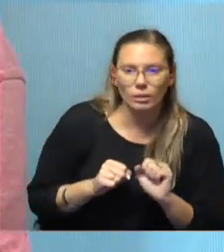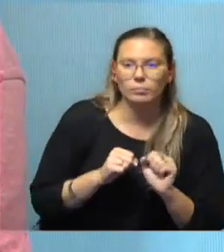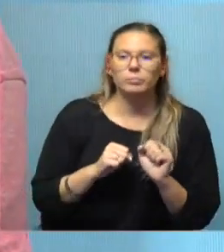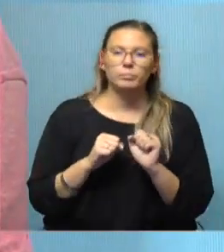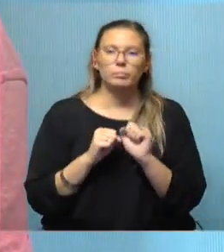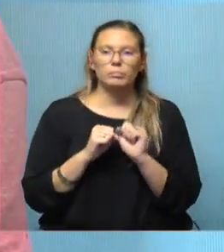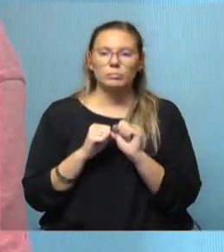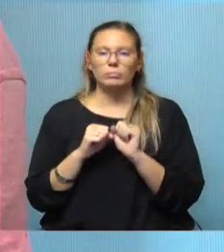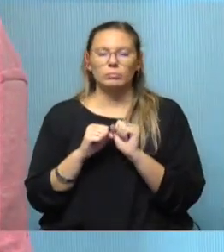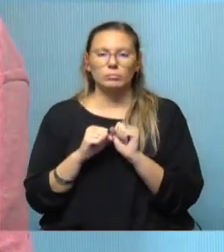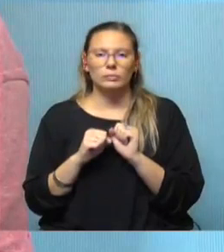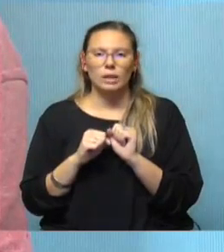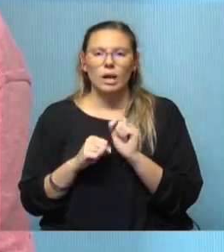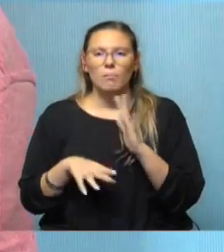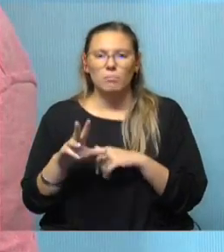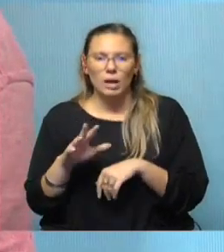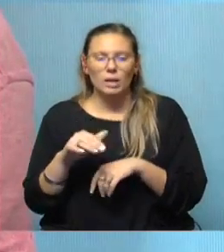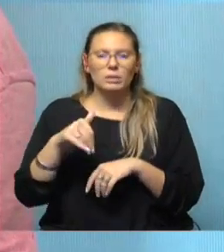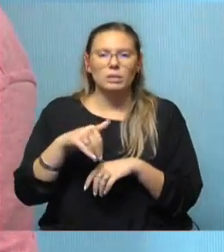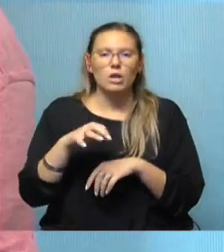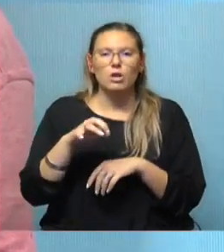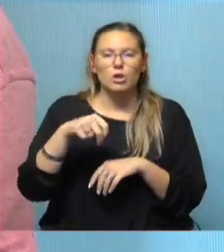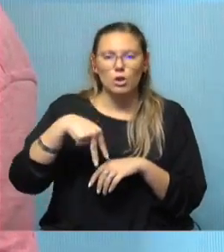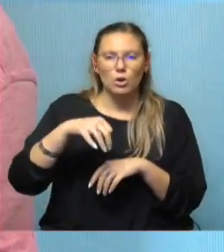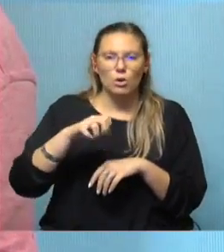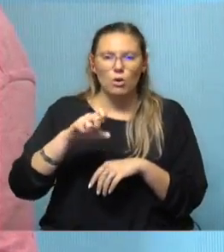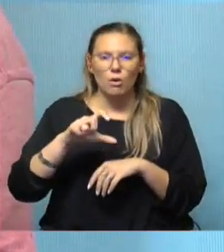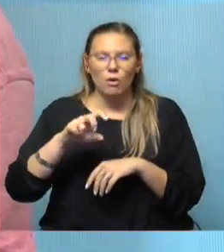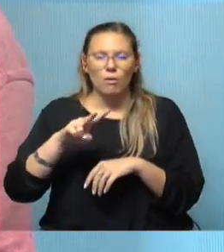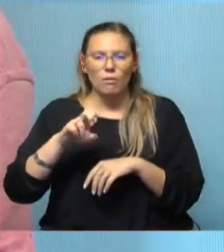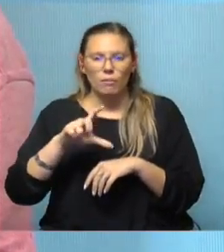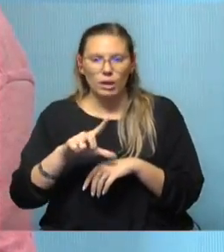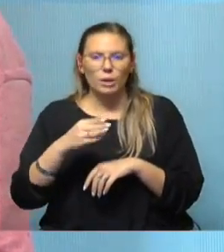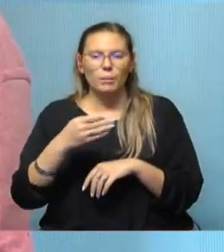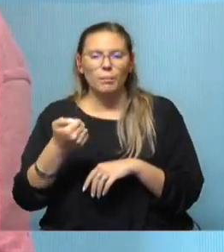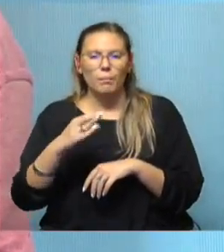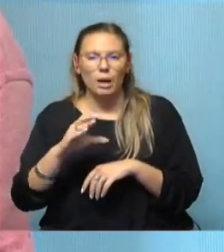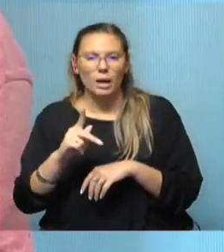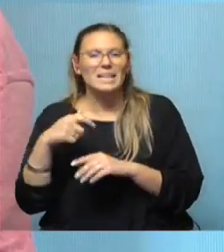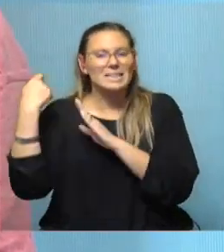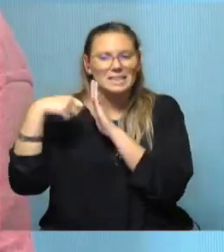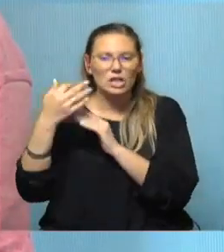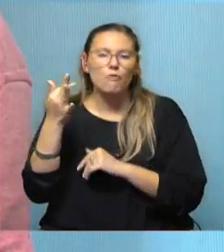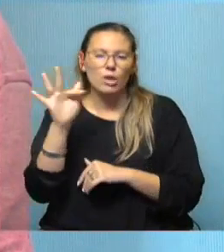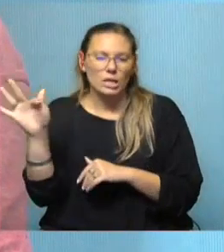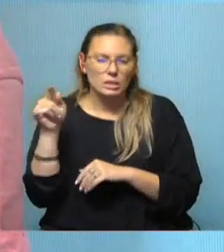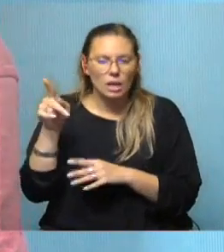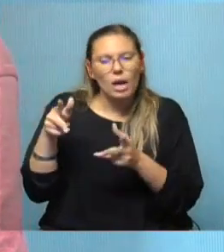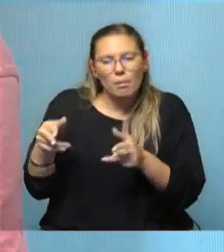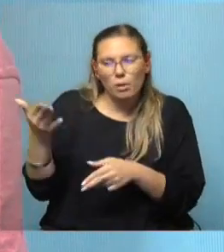de, qué sé yo, de la Nouvelle Vague, no sé si es una cosa más de Godard, Truffaut, claro. Era ese tipo de cine francés de esa